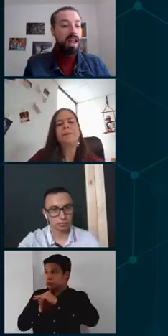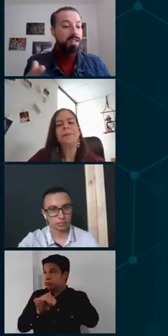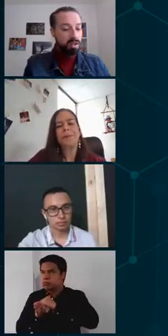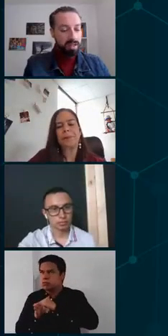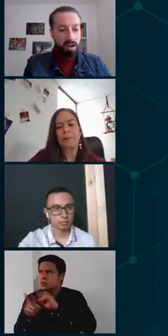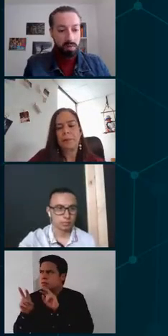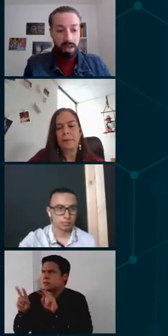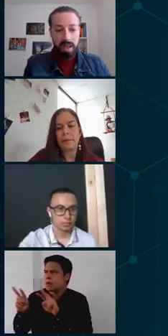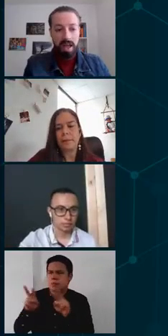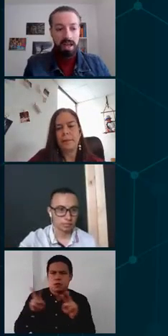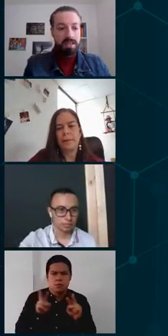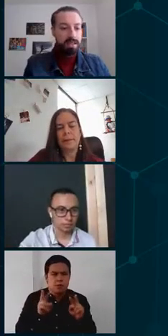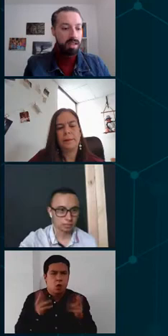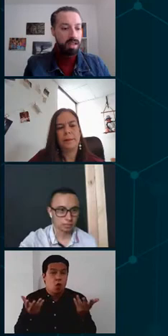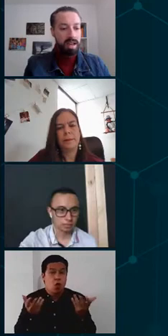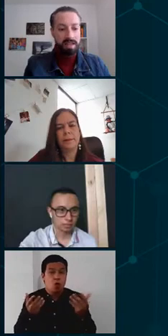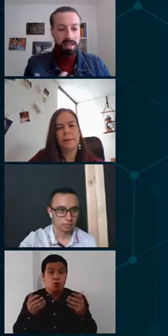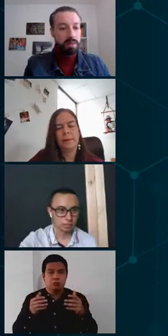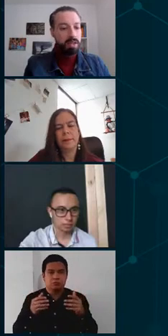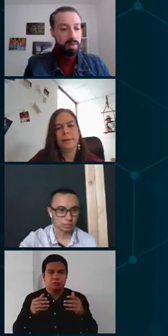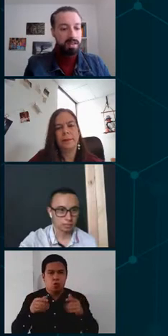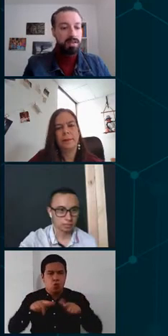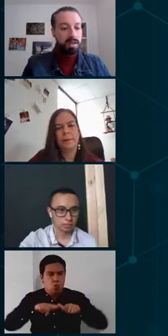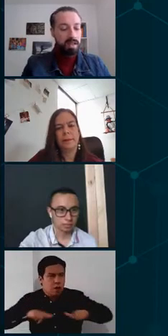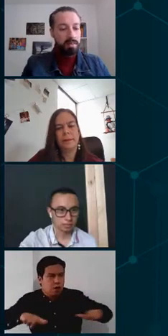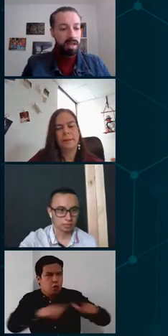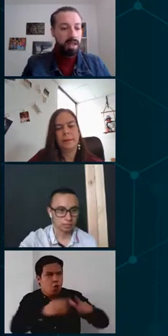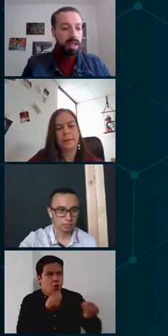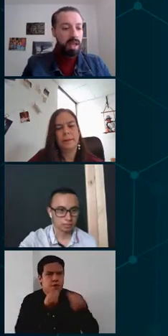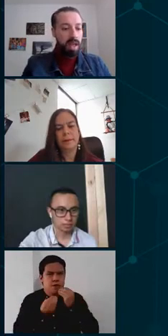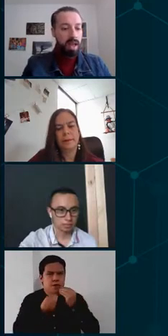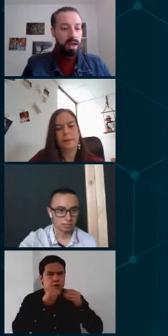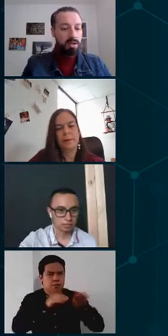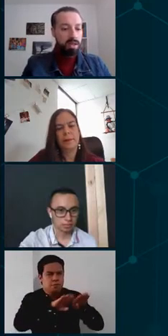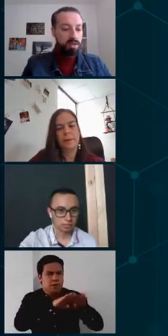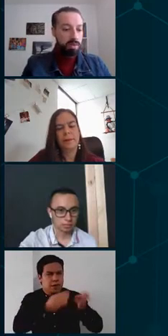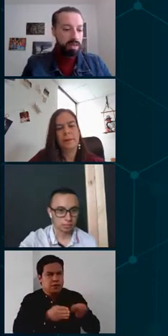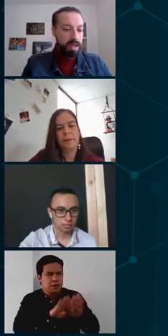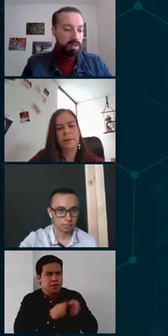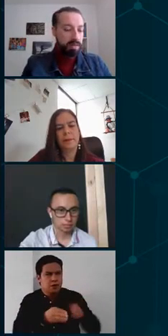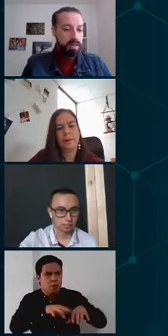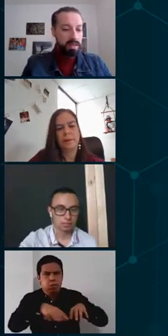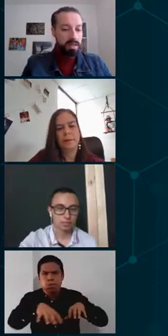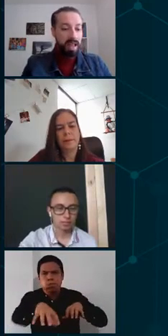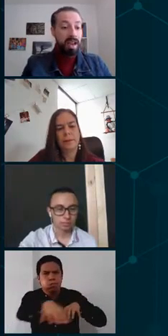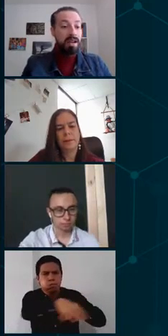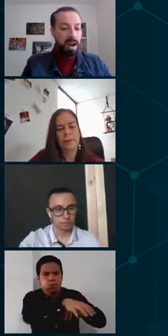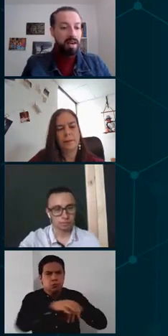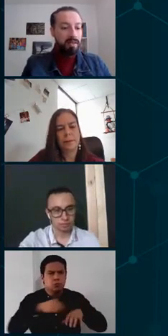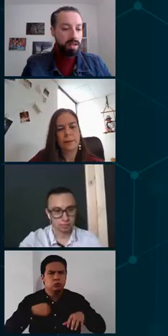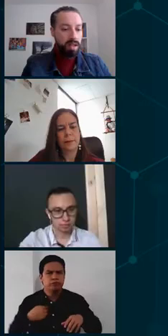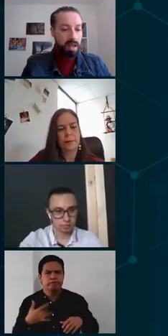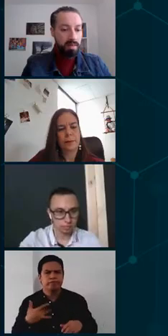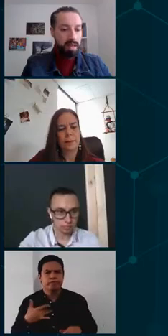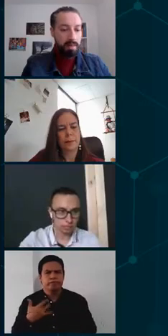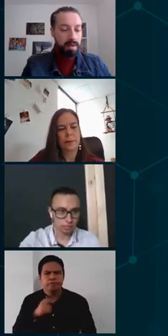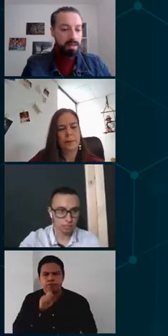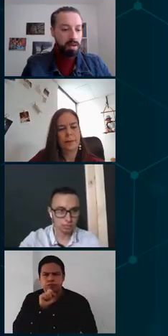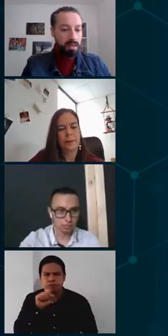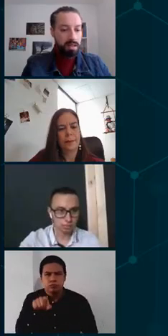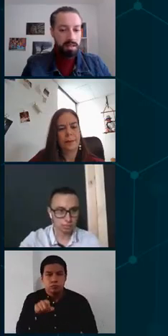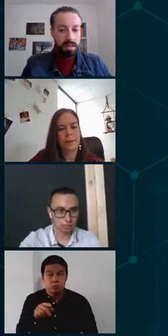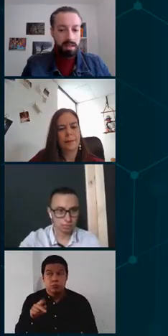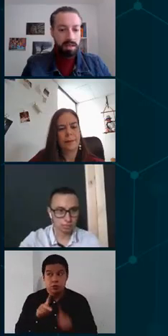En las zonas de comidas, en ese tipo de espacios donde también los centros comerciales pues tienen gran afluencia